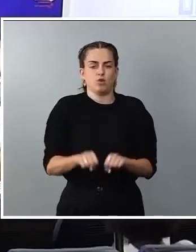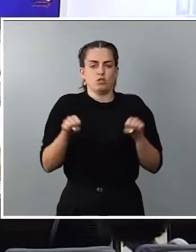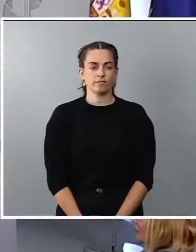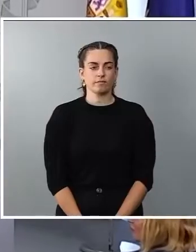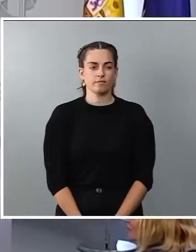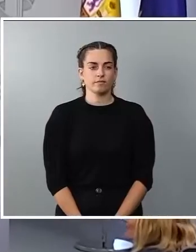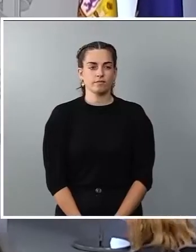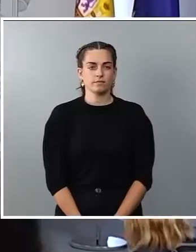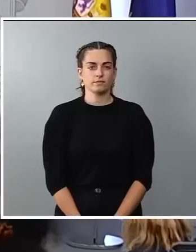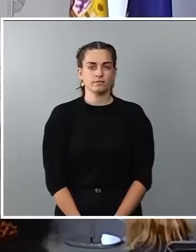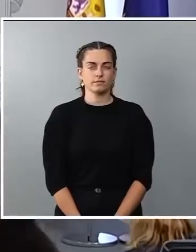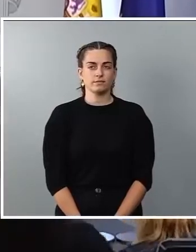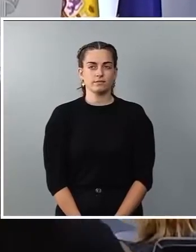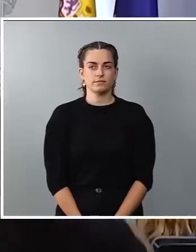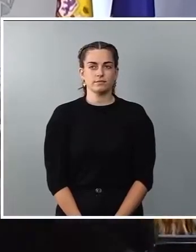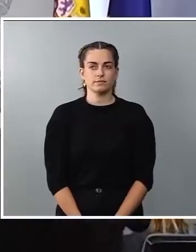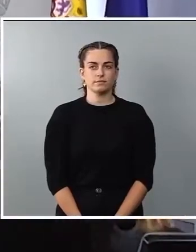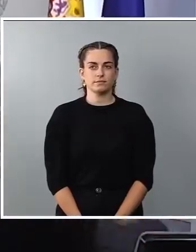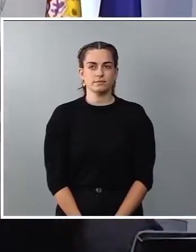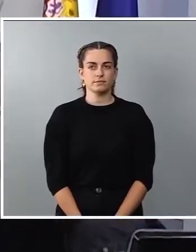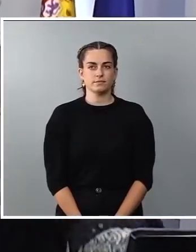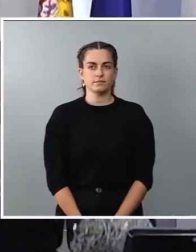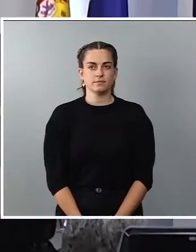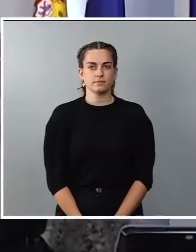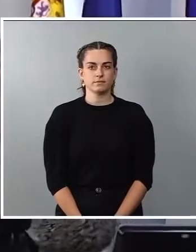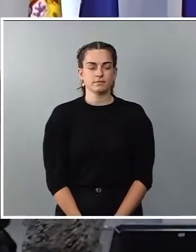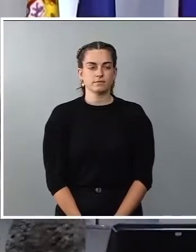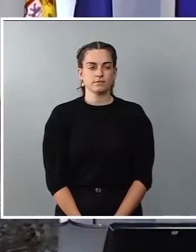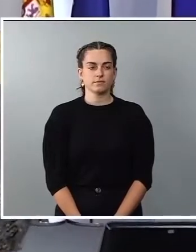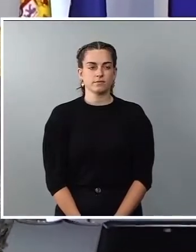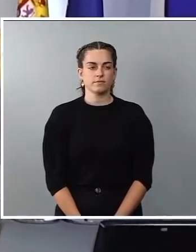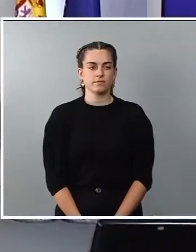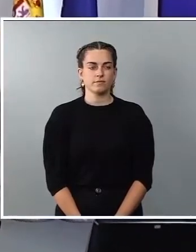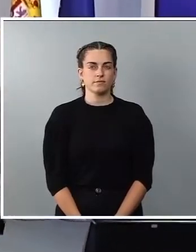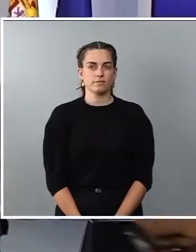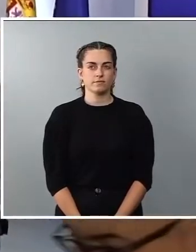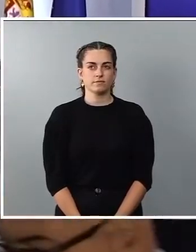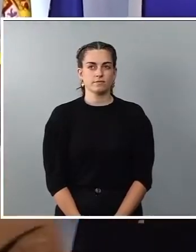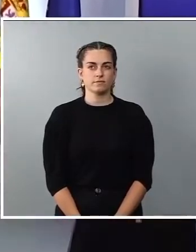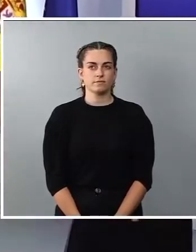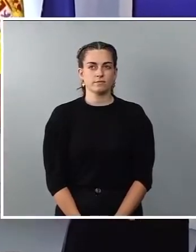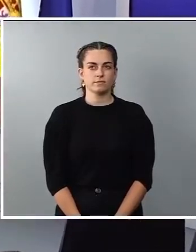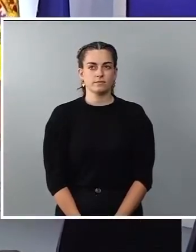España, que contiene 30 medidas y que movilizarán cerca de 3.000 millones de euros.